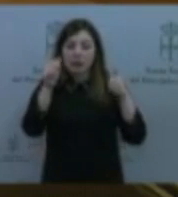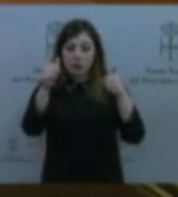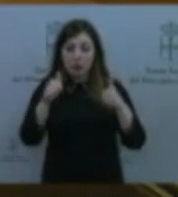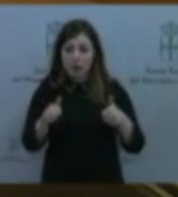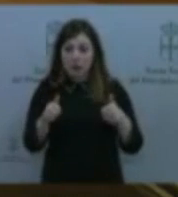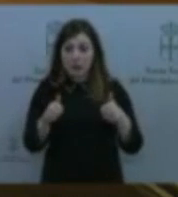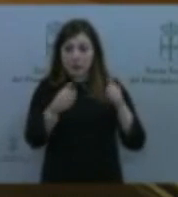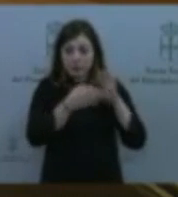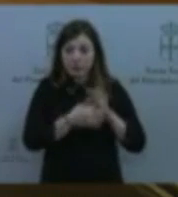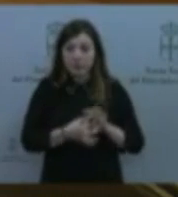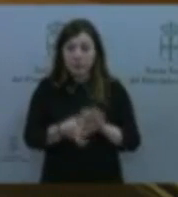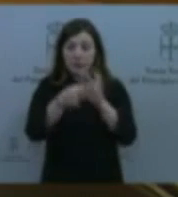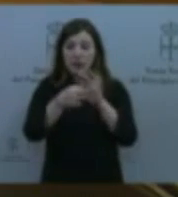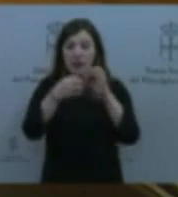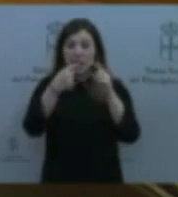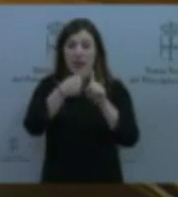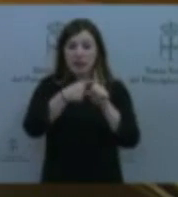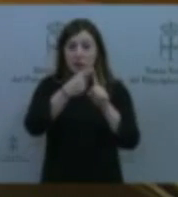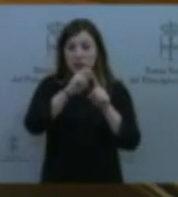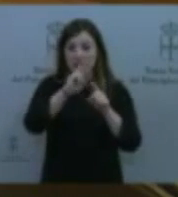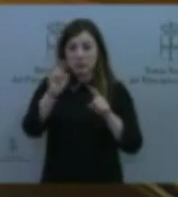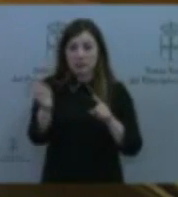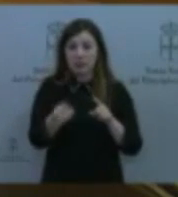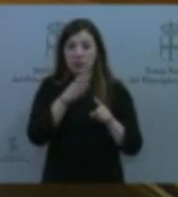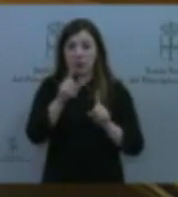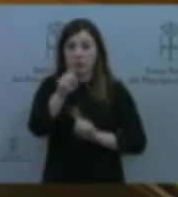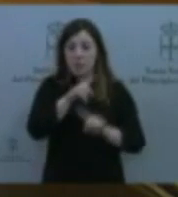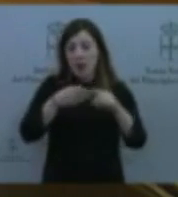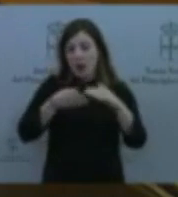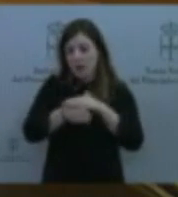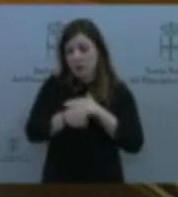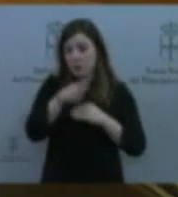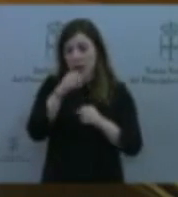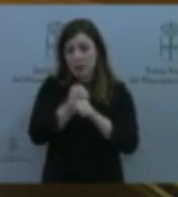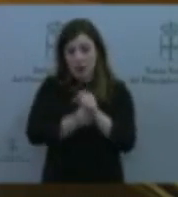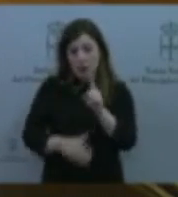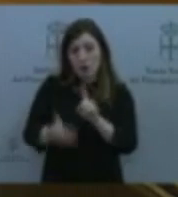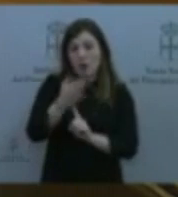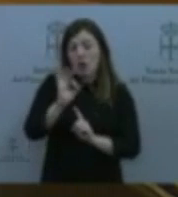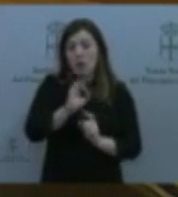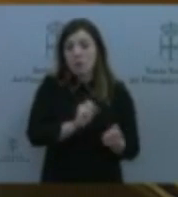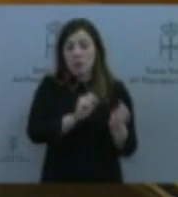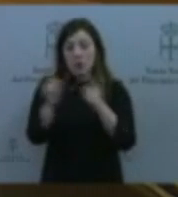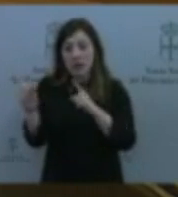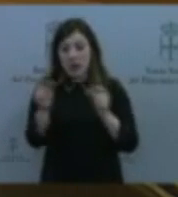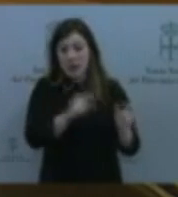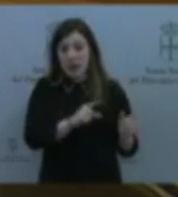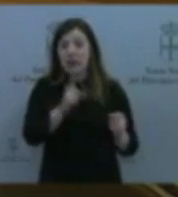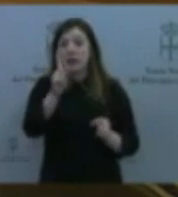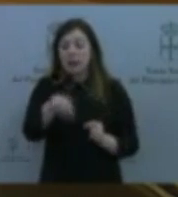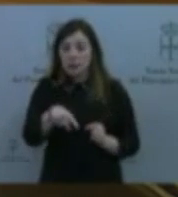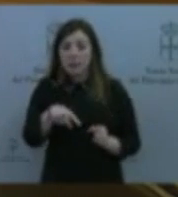esto genera problemas de acceso al empleo o de movilidad. También, por supuesto, el bloqueo del desarrollo